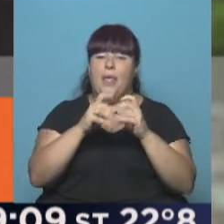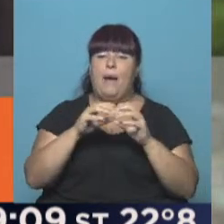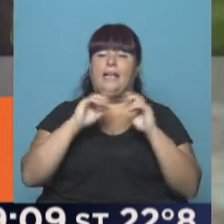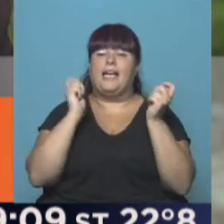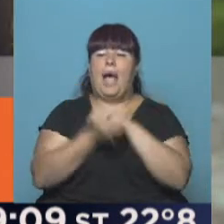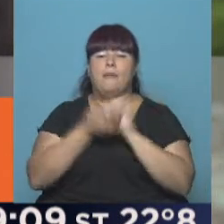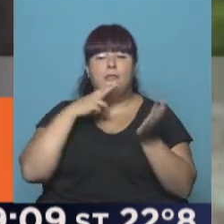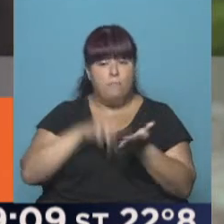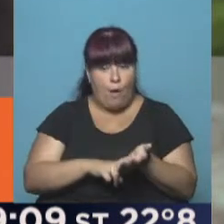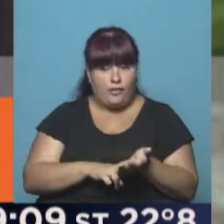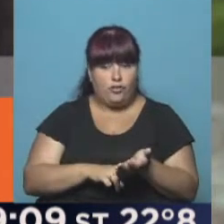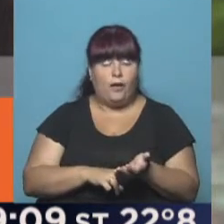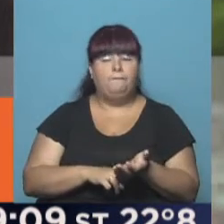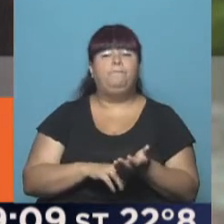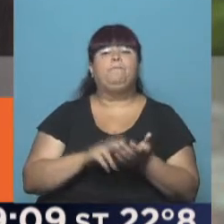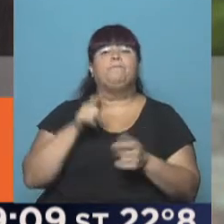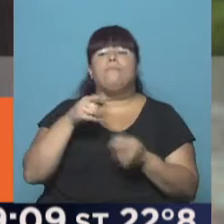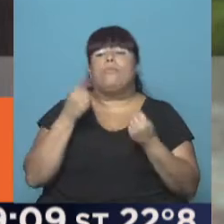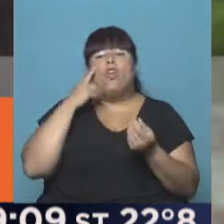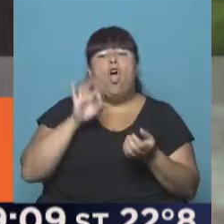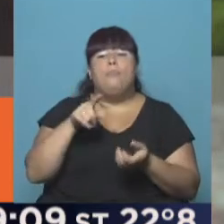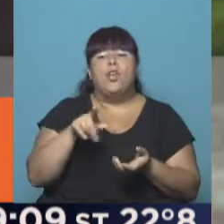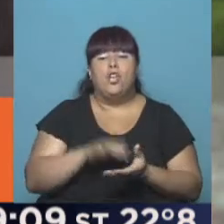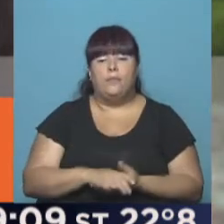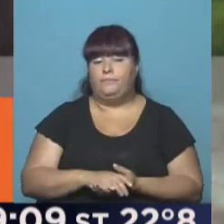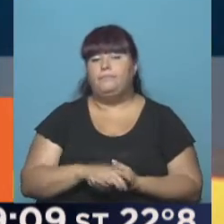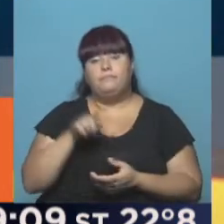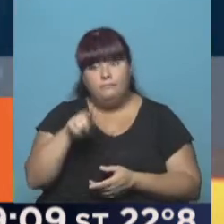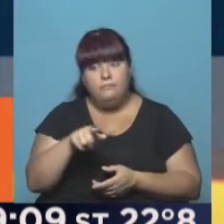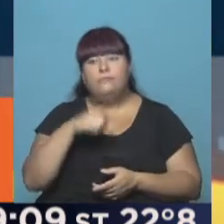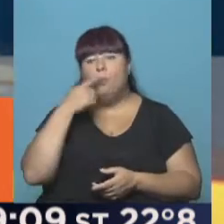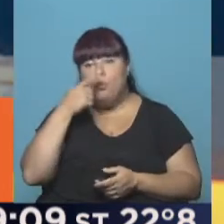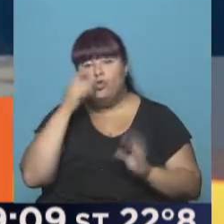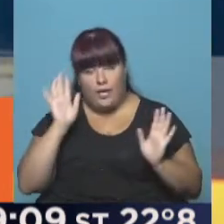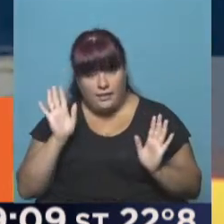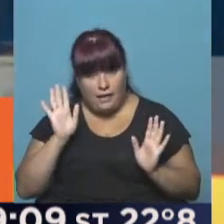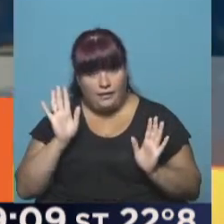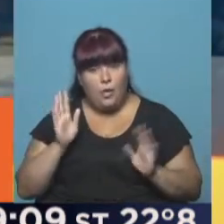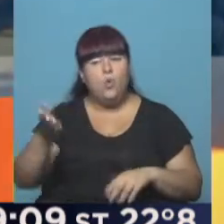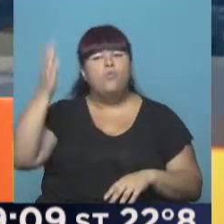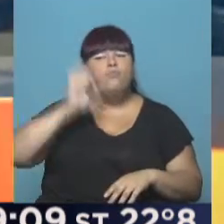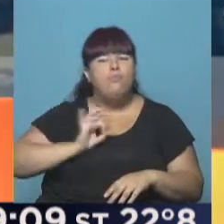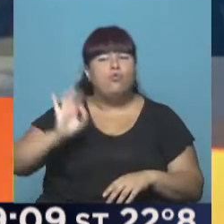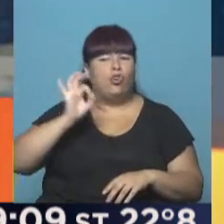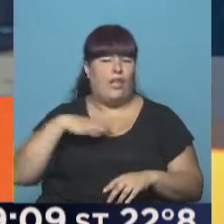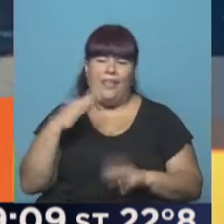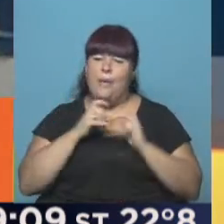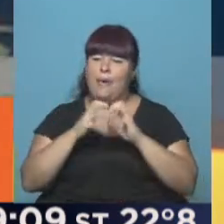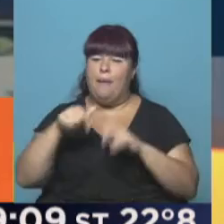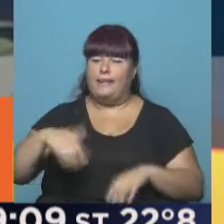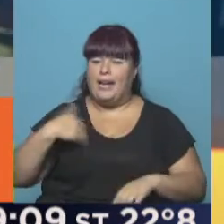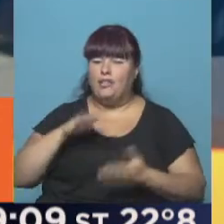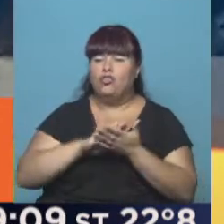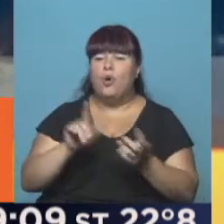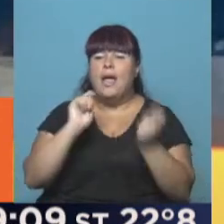reforma impositiva esto como lo ven ustedes como eso es muy interesante hace muchos años que tenemos que ejecutar en la argentina